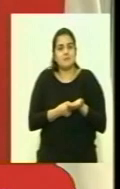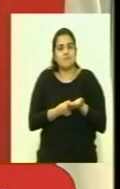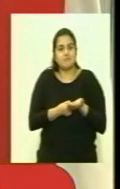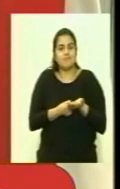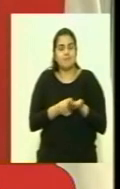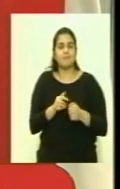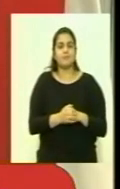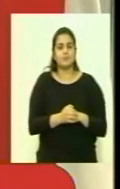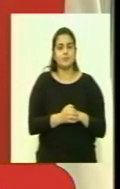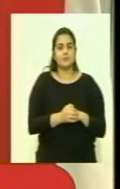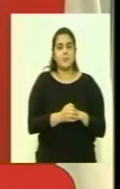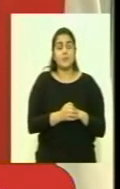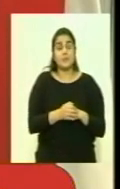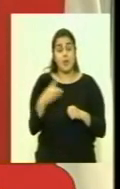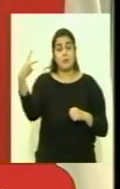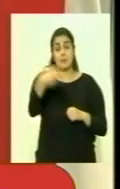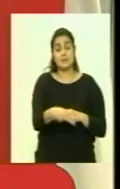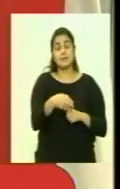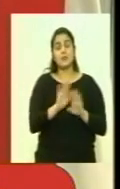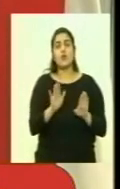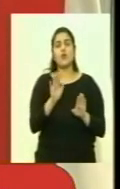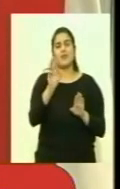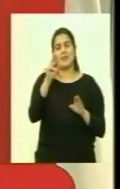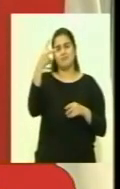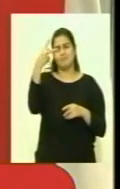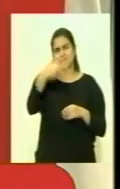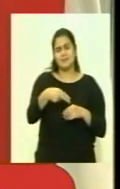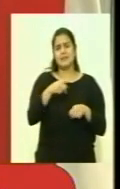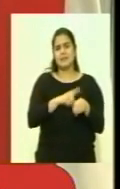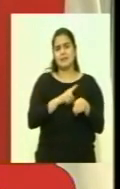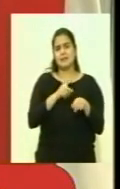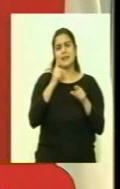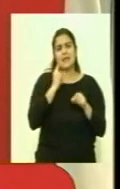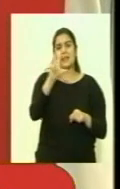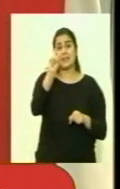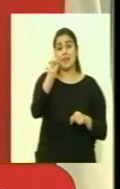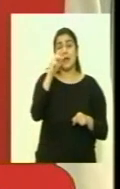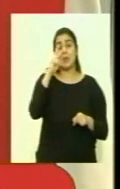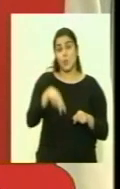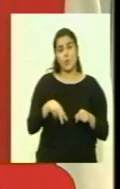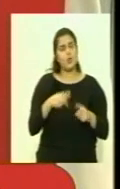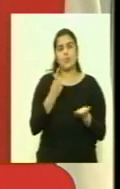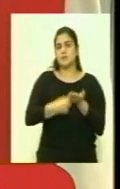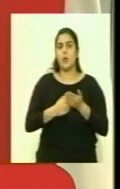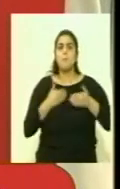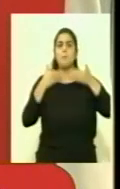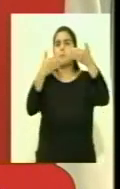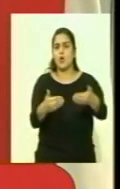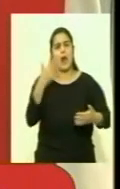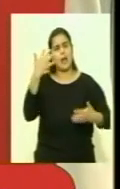que, vencido este plazo, el 30 de junio, he decidido no prorrogar la